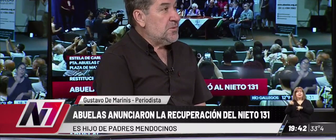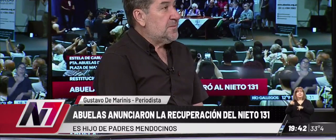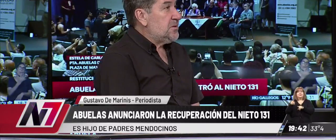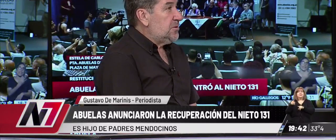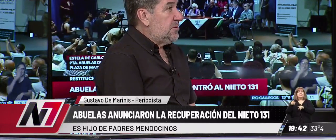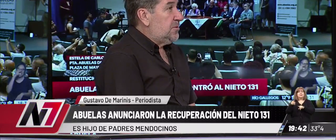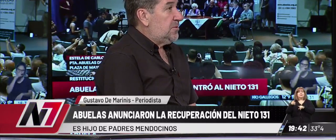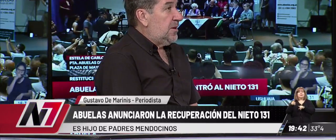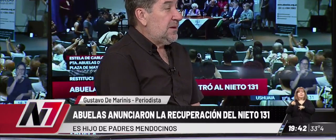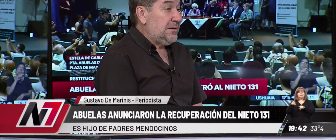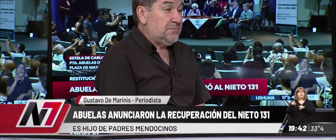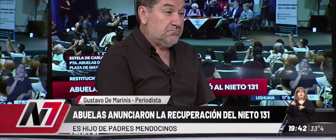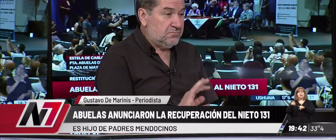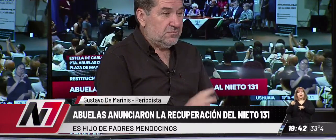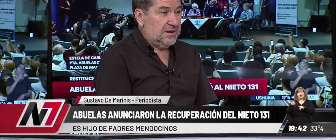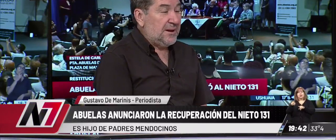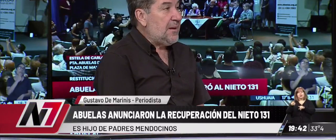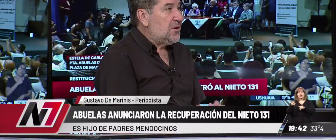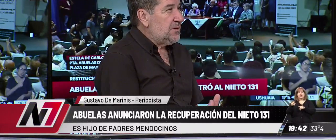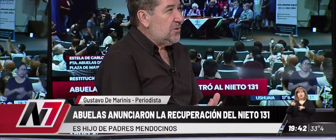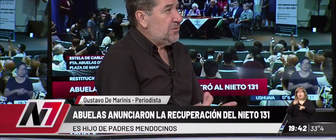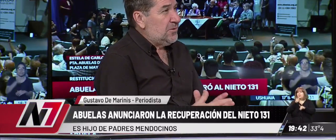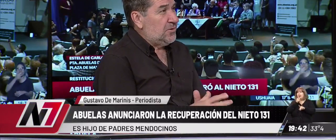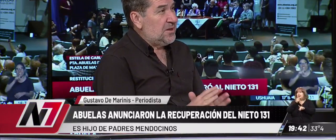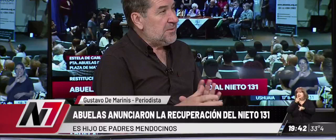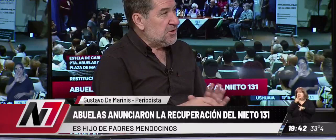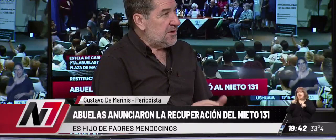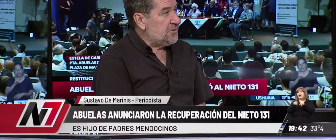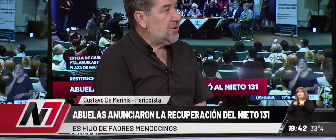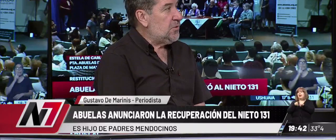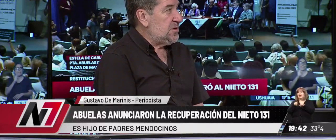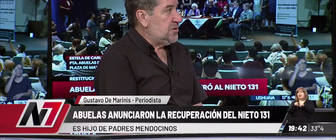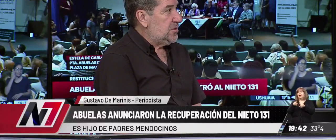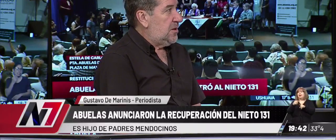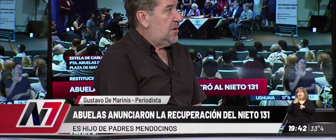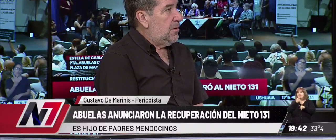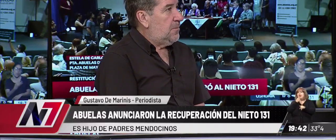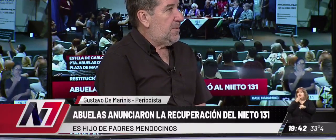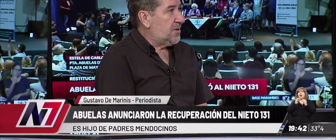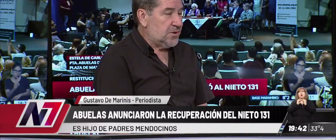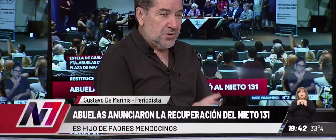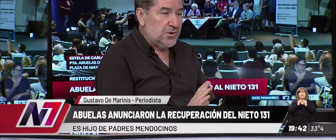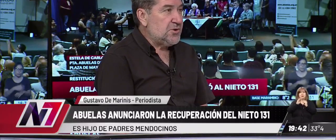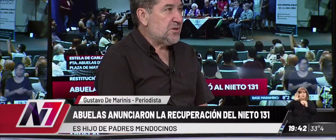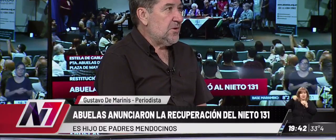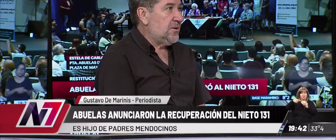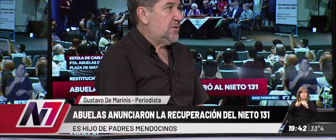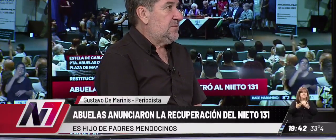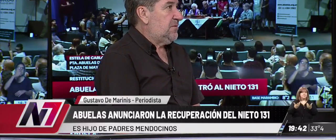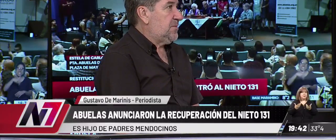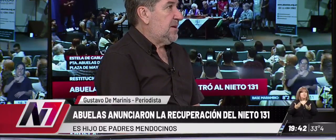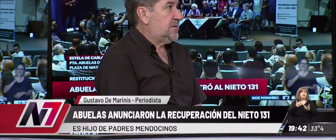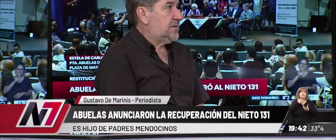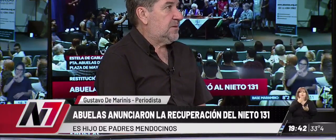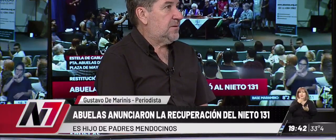compartió algunos momentos y creemos que dio testimonio en alguno de los juicios, pero no conocemos a los